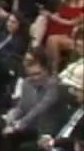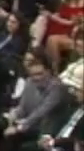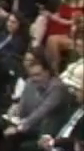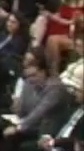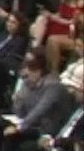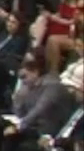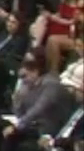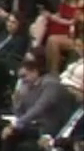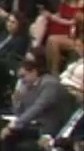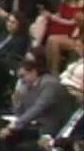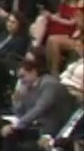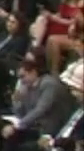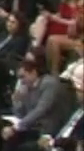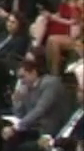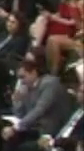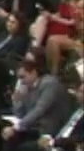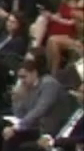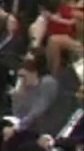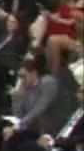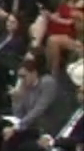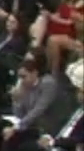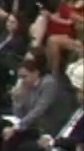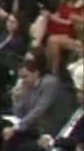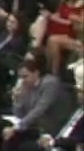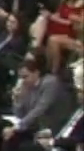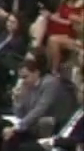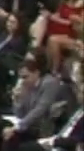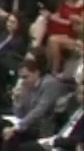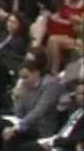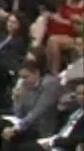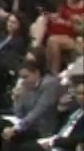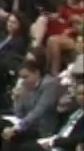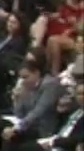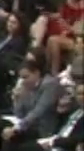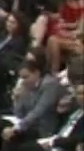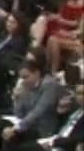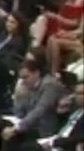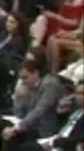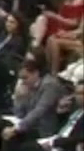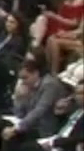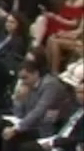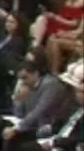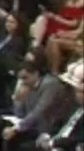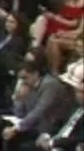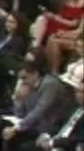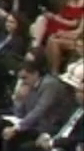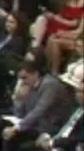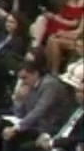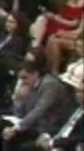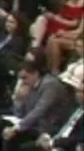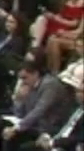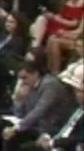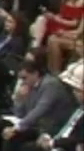un formato que se llevará a cabo por primera vez en mexico para el ejercicio de un voto informado y razonado el público asistente